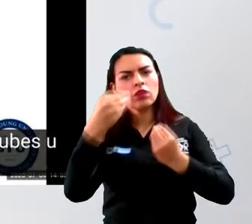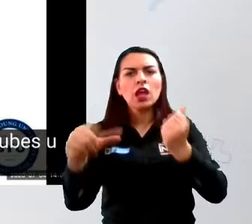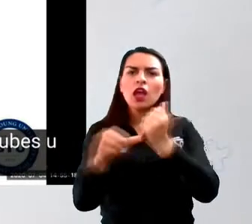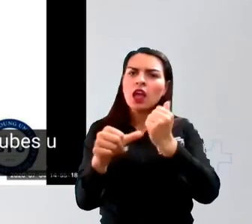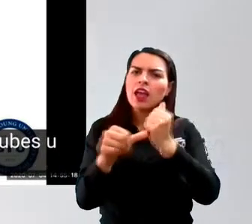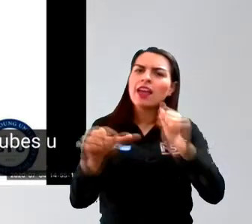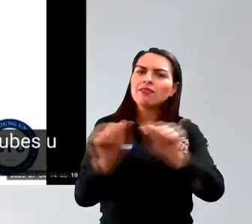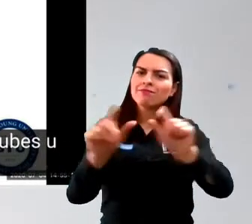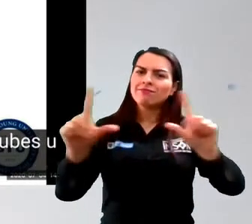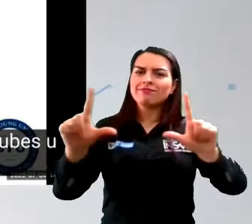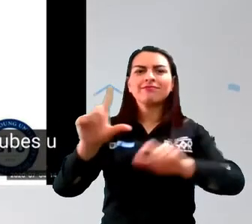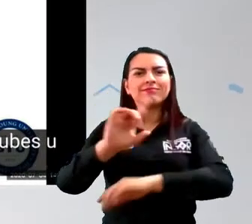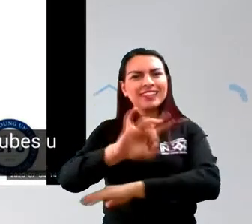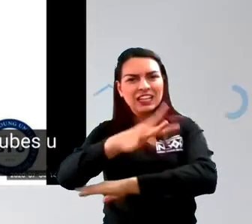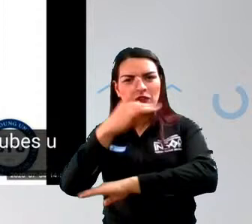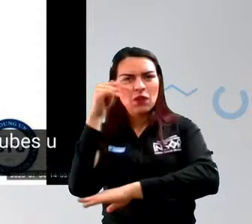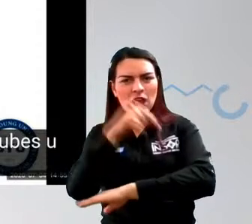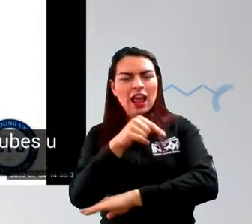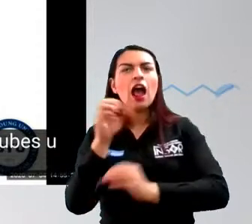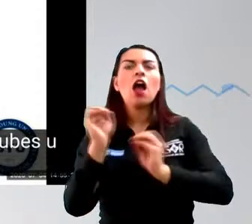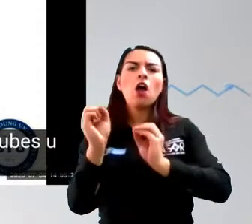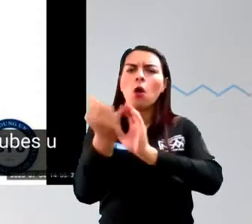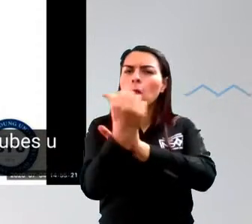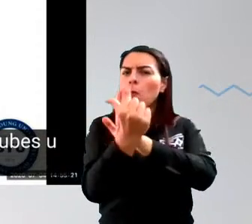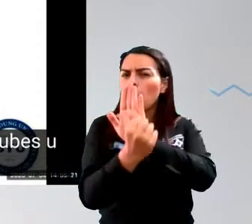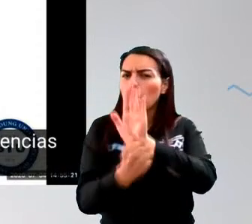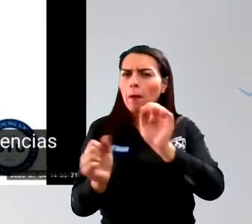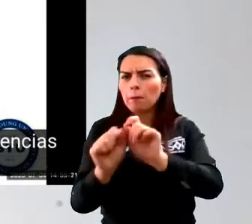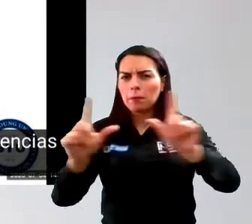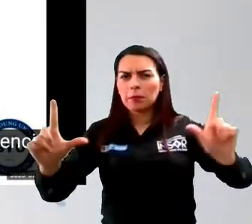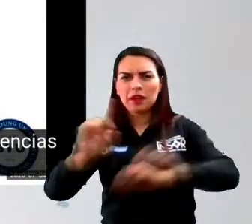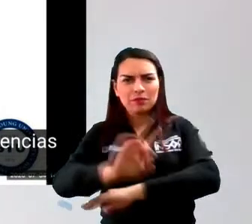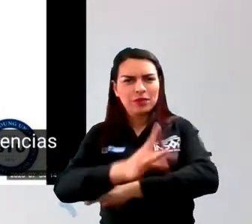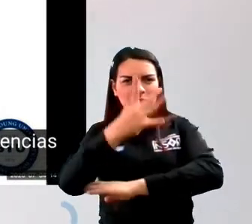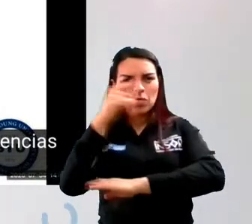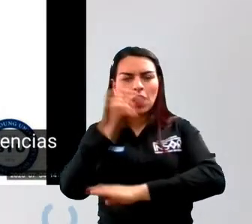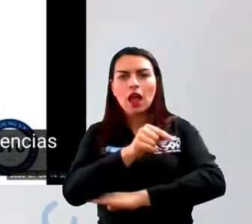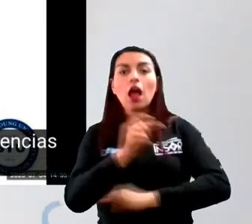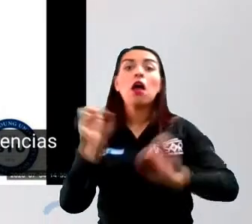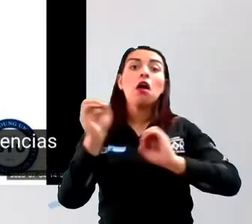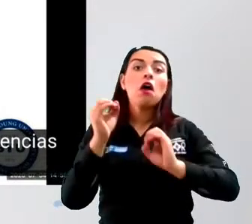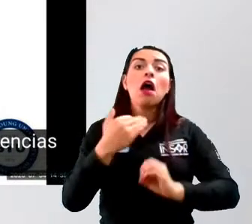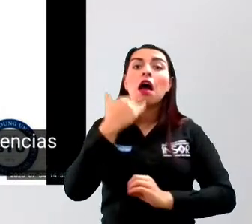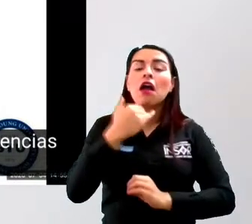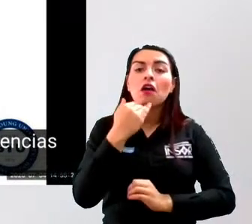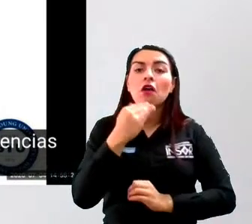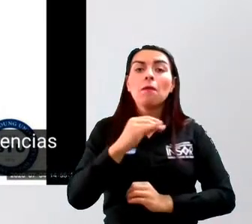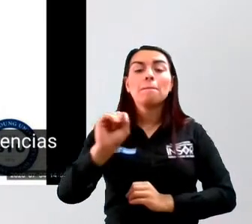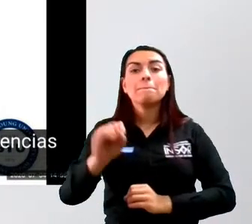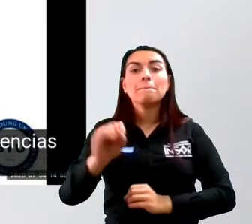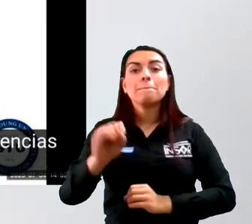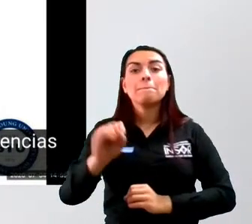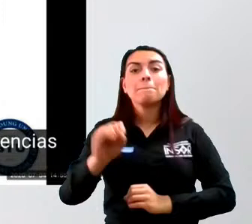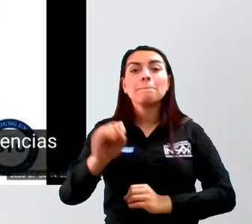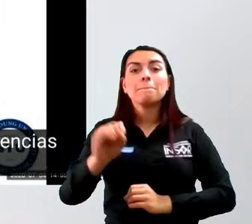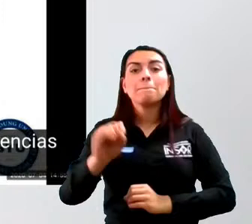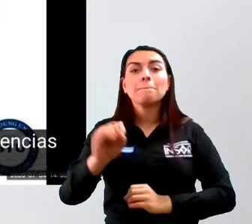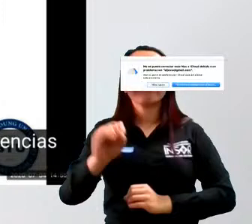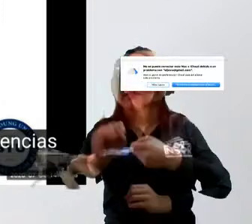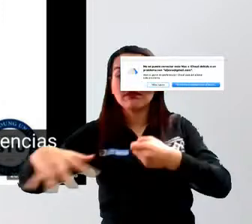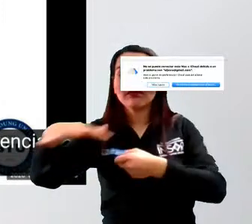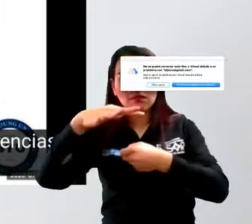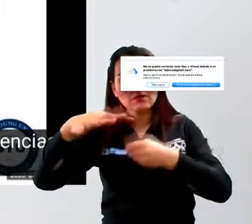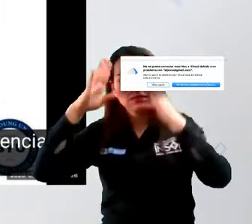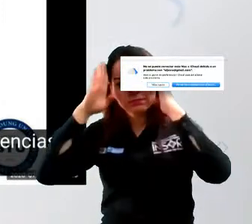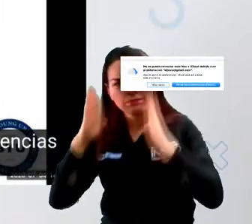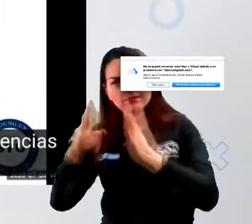programas en línea, o tienen un programa de mentores para estudiantes de primer año, o tienen clubes u otras organizaciones que ayudan a